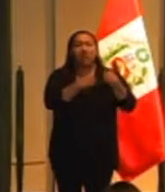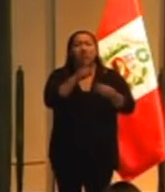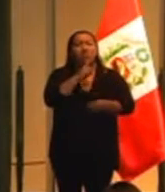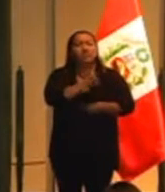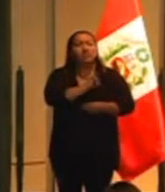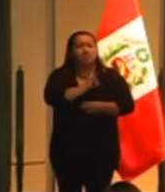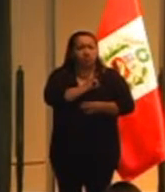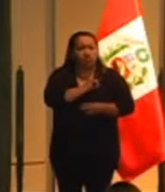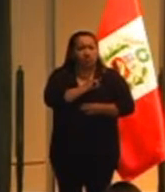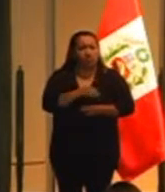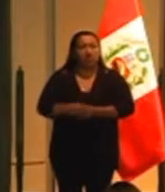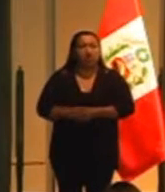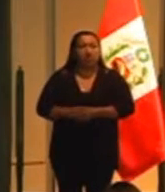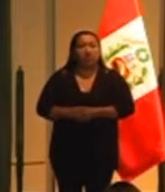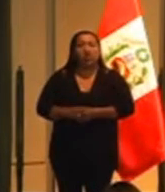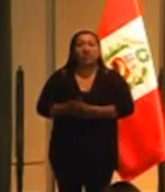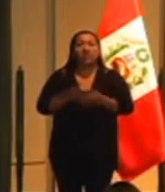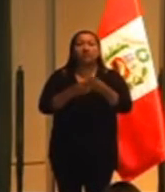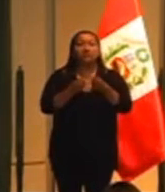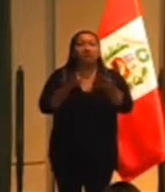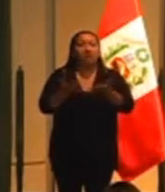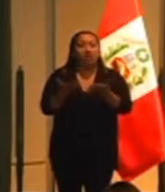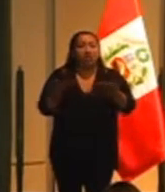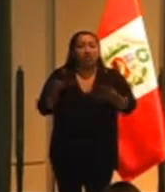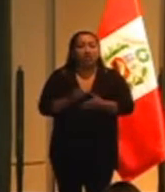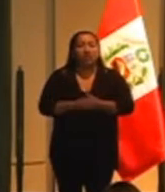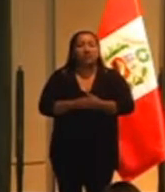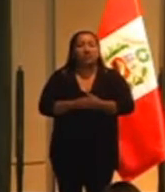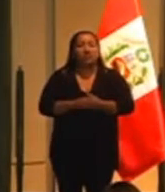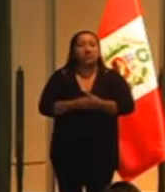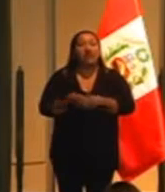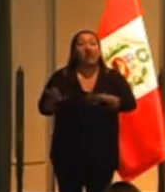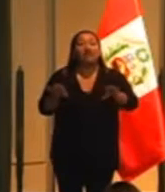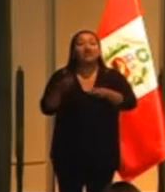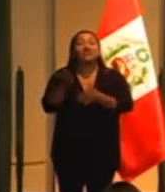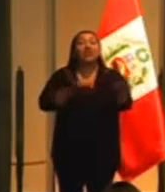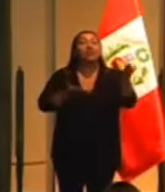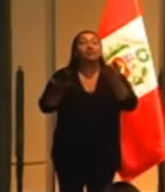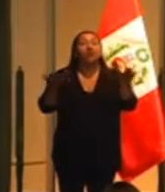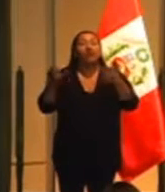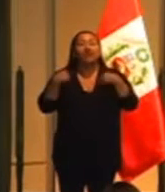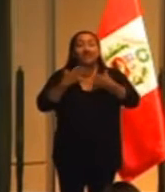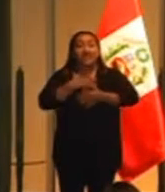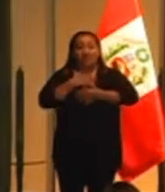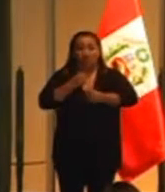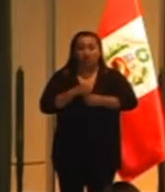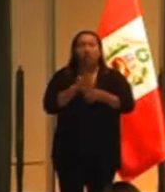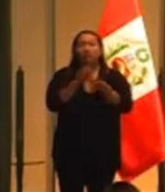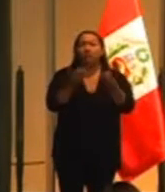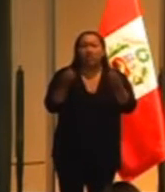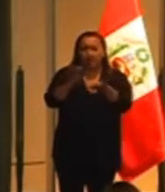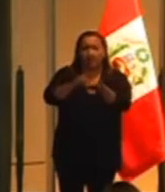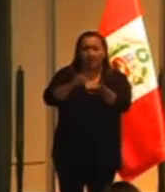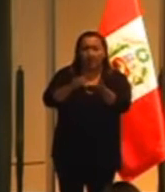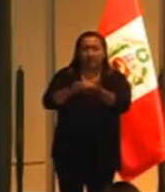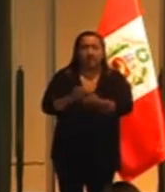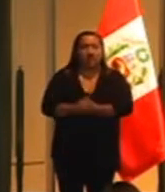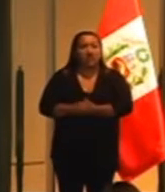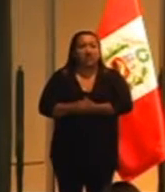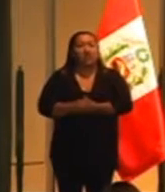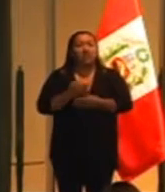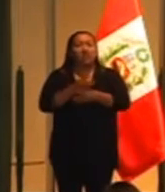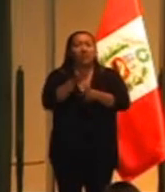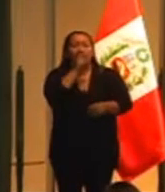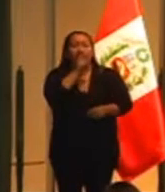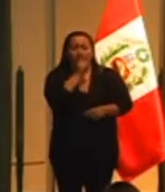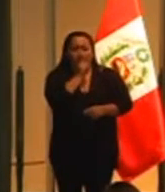que, entre otras cosas, da servicios de salud, muchas veces, de manera